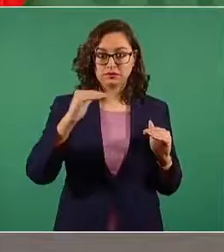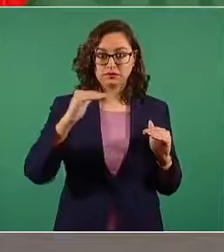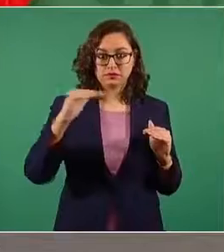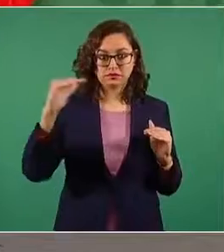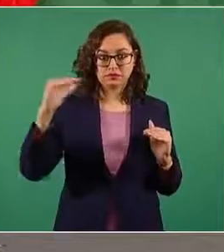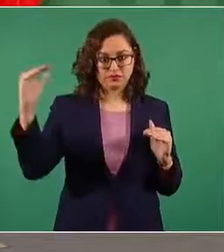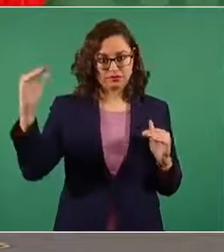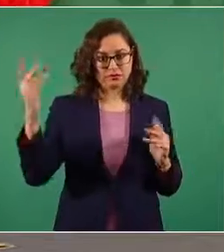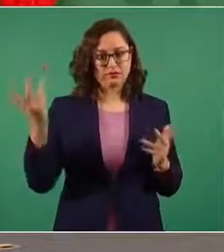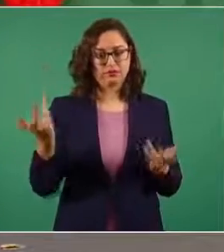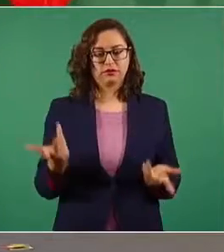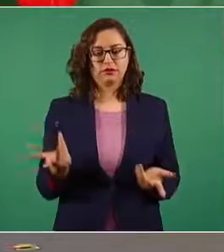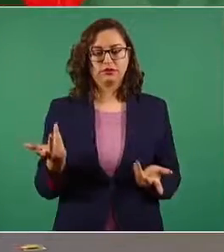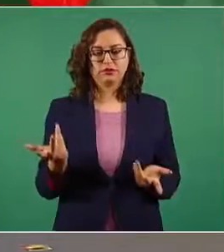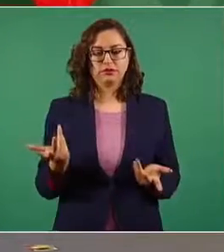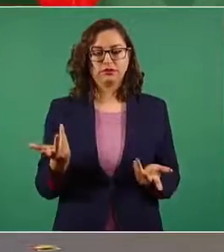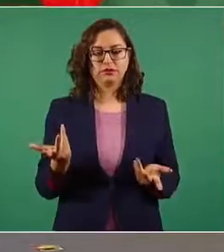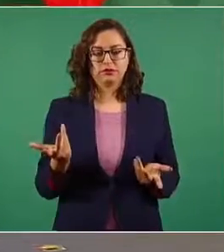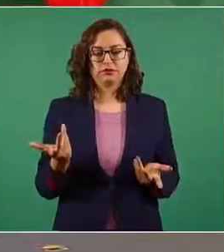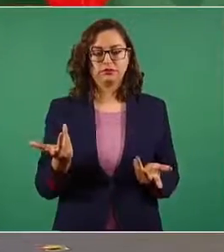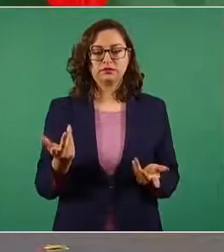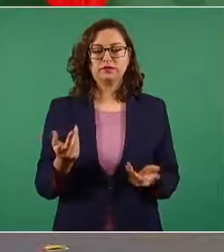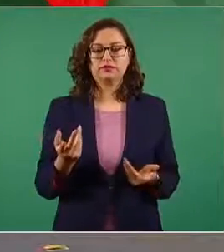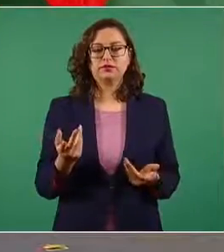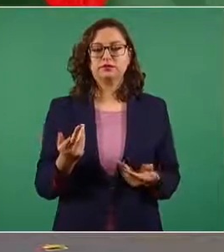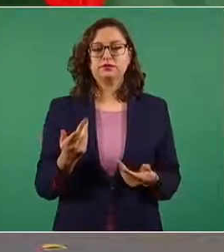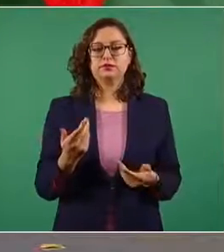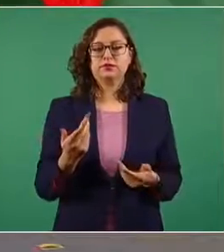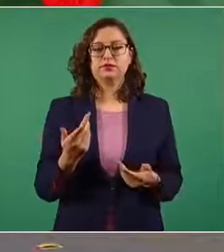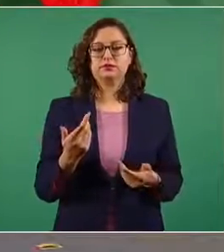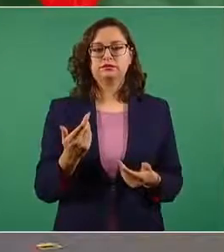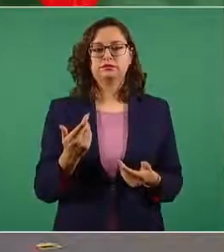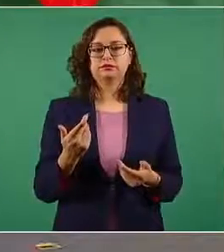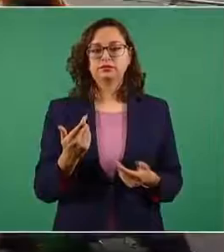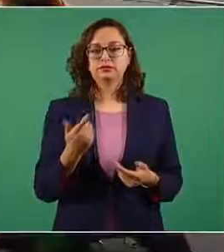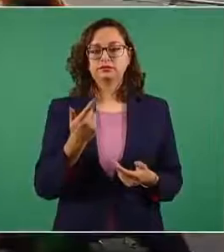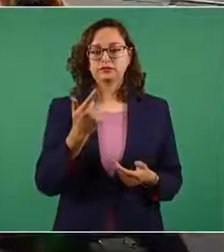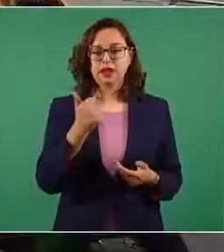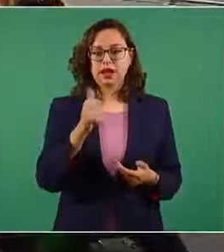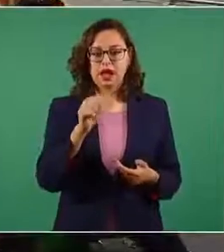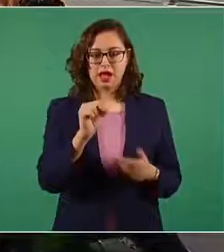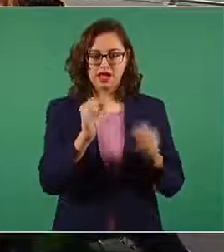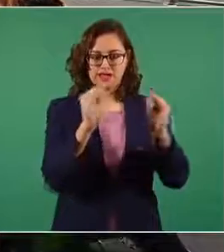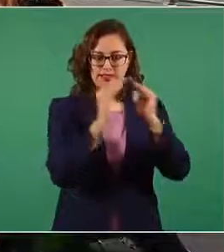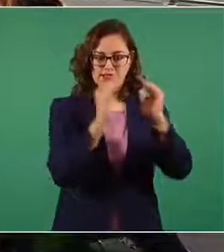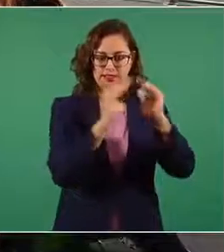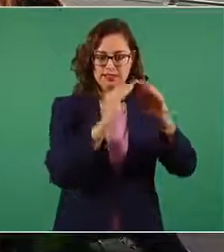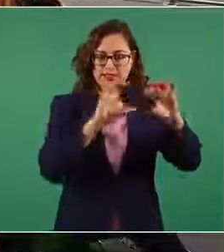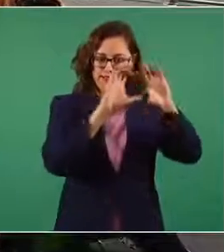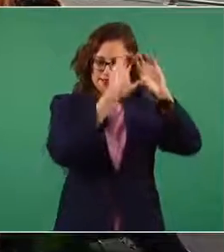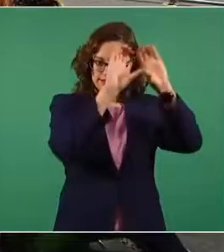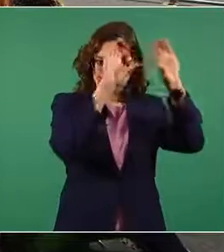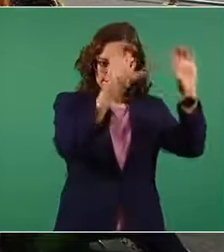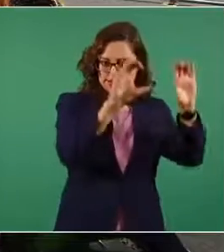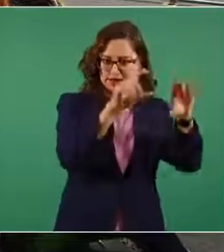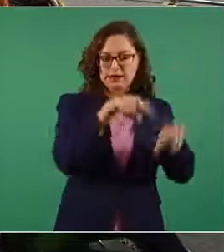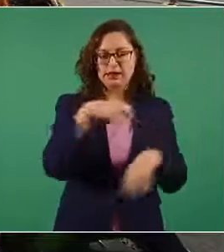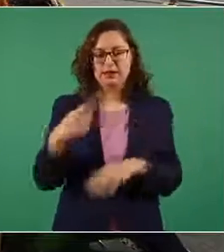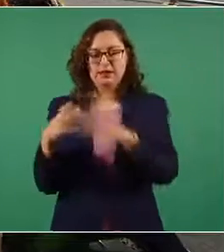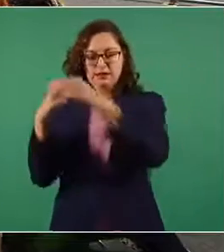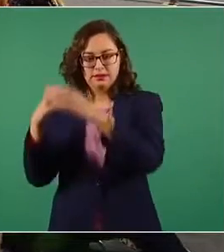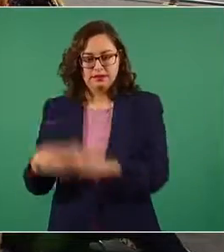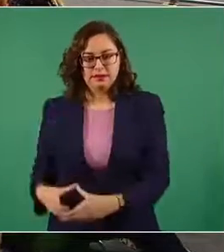este es el estacionario y este es el de cilindros, que es el que más